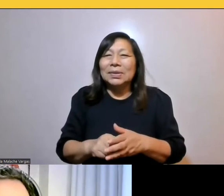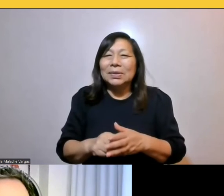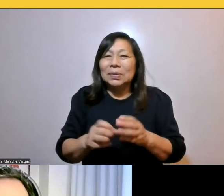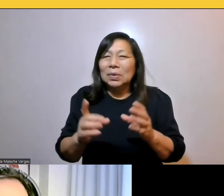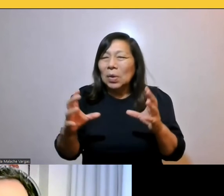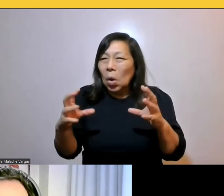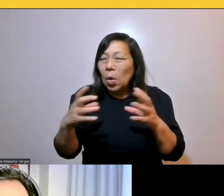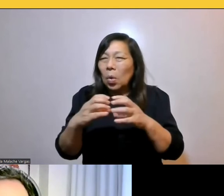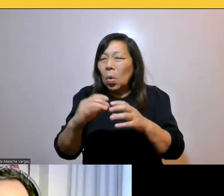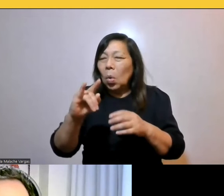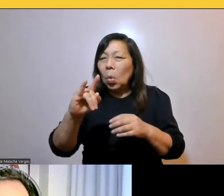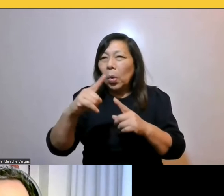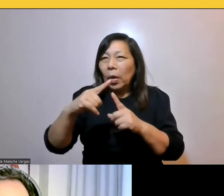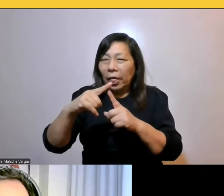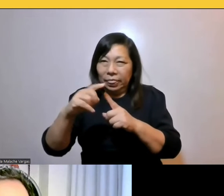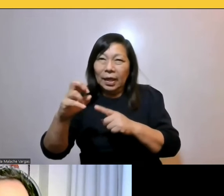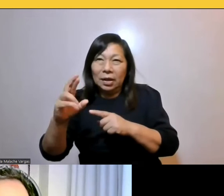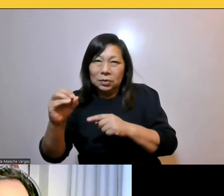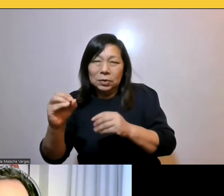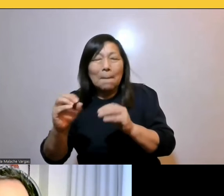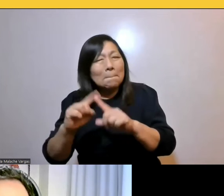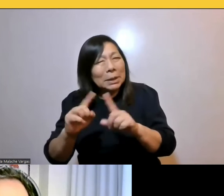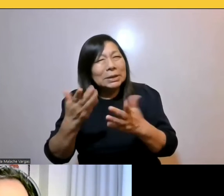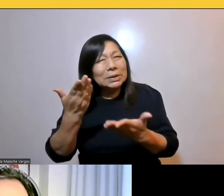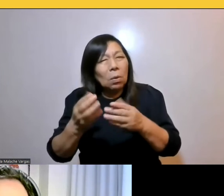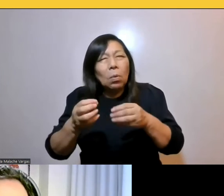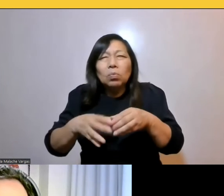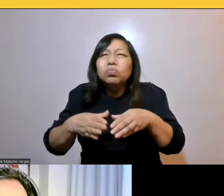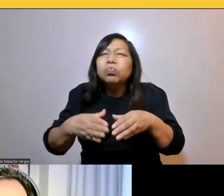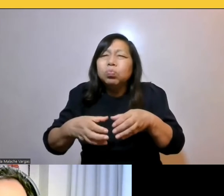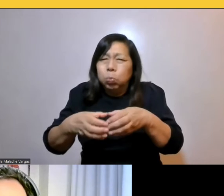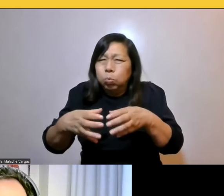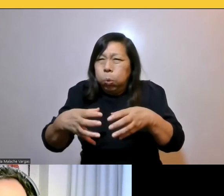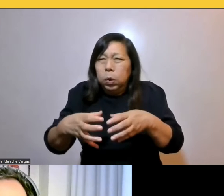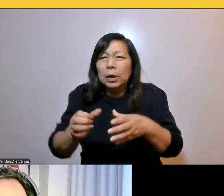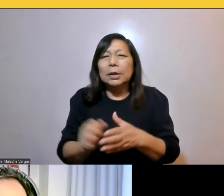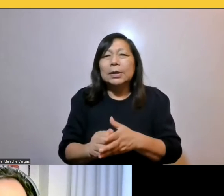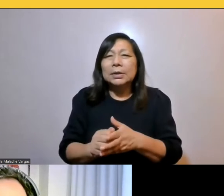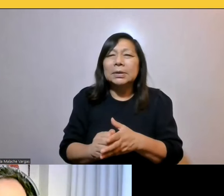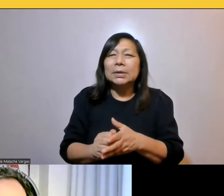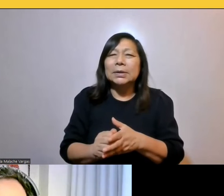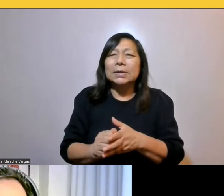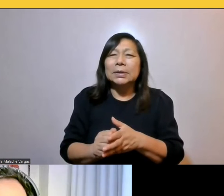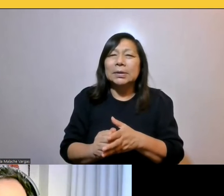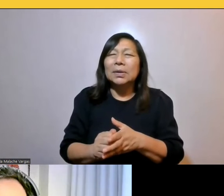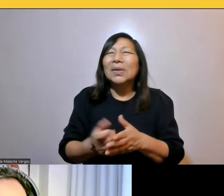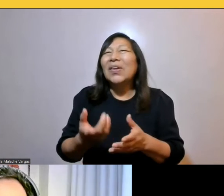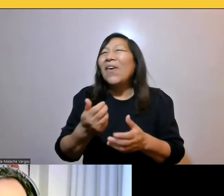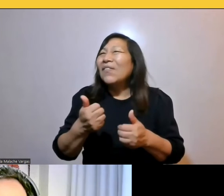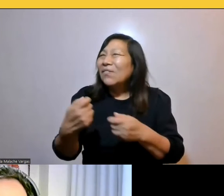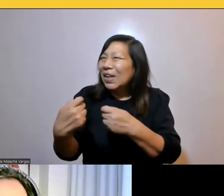el útero para expulsar ese tejido. Entonces sí hay cierta inflamación que puede producir distensión,